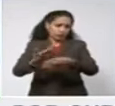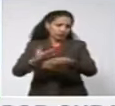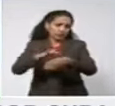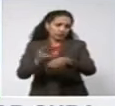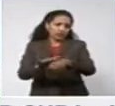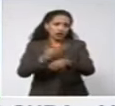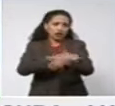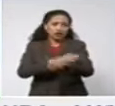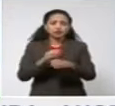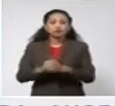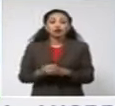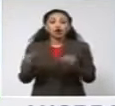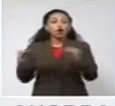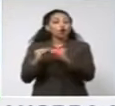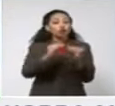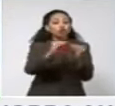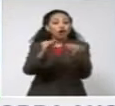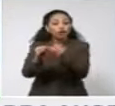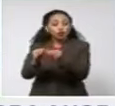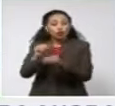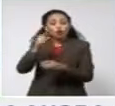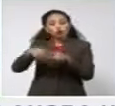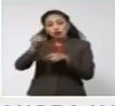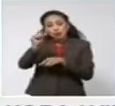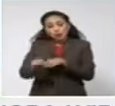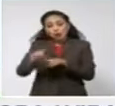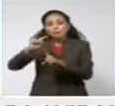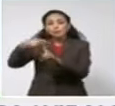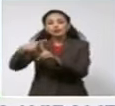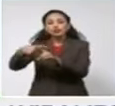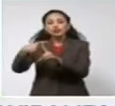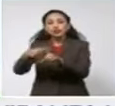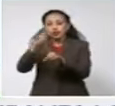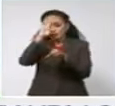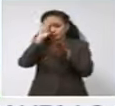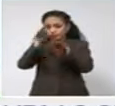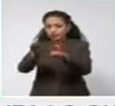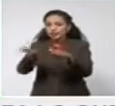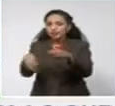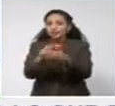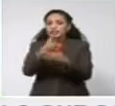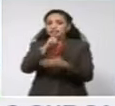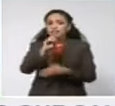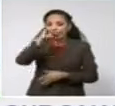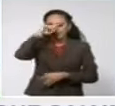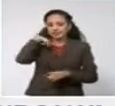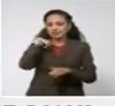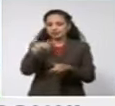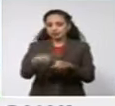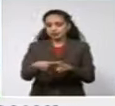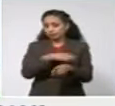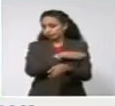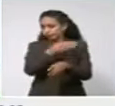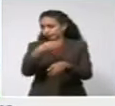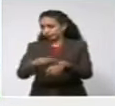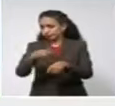contacto de un caso confirmado que se ingresó desde el día 20 de septiembre,